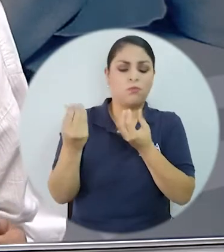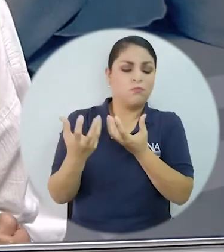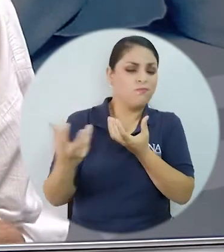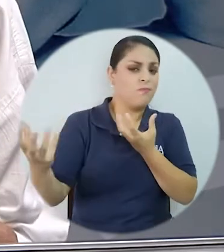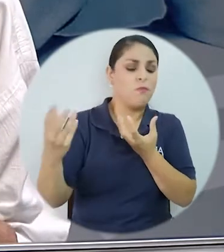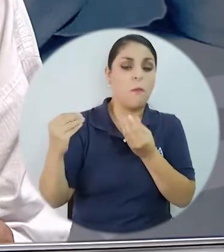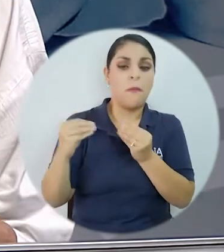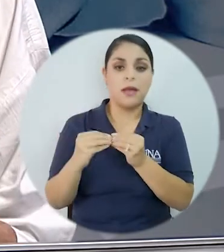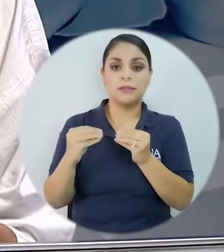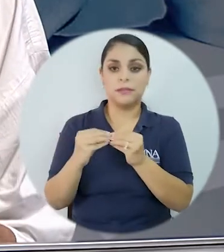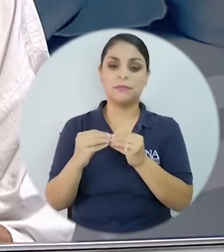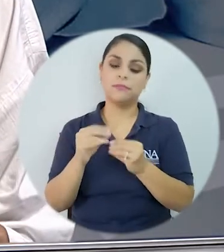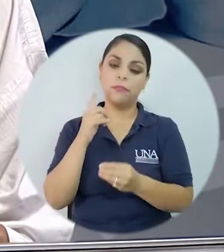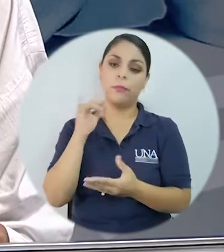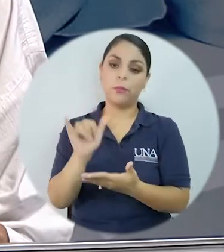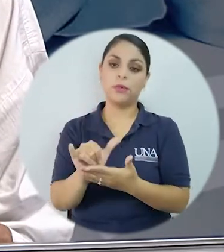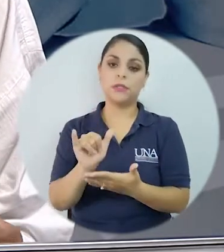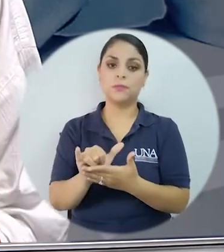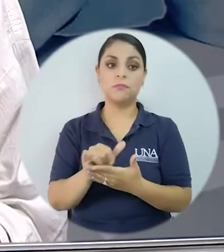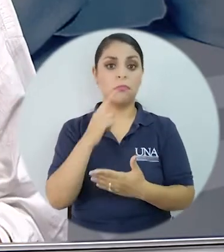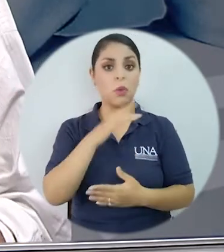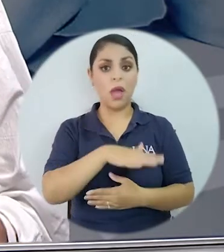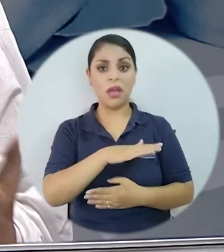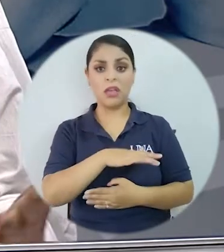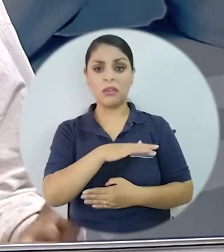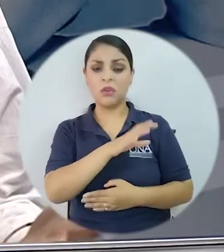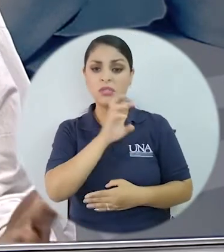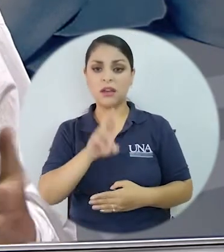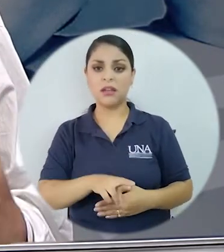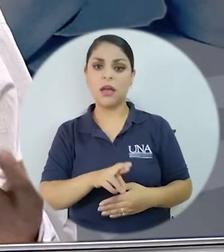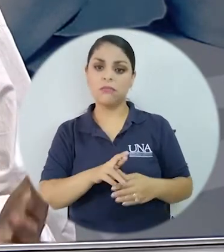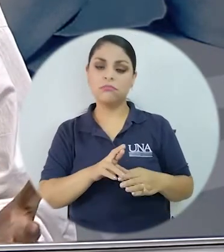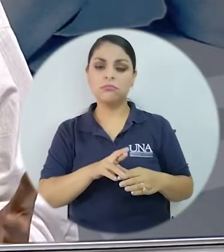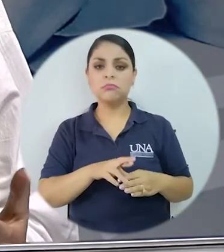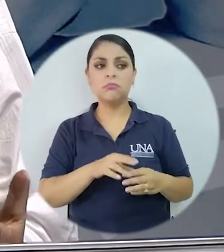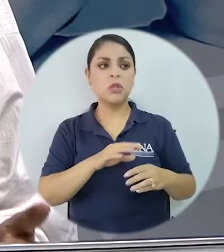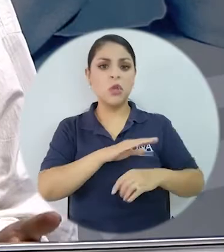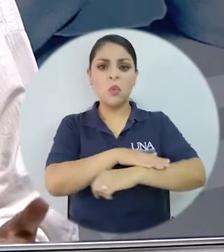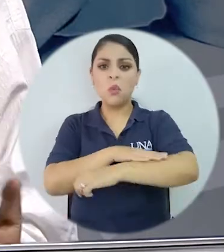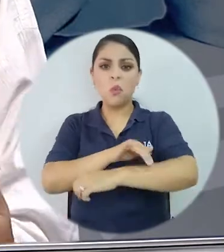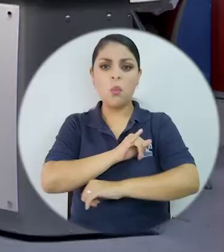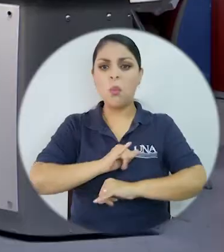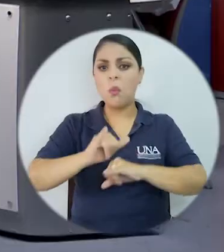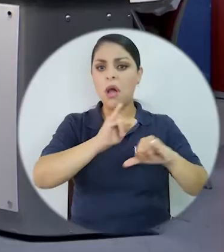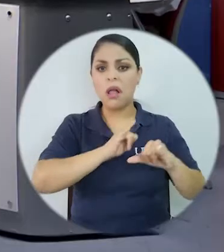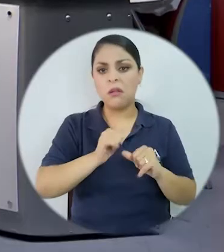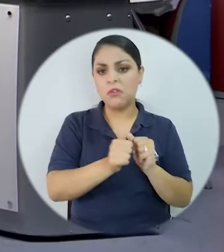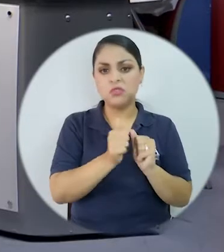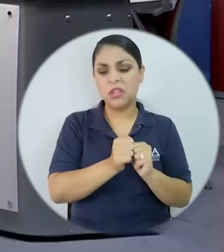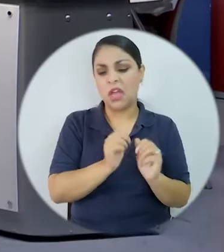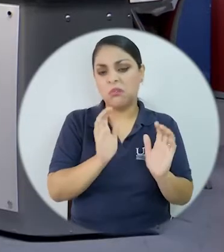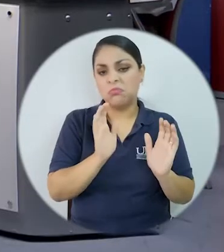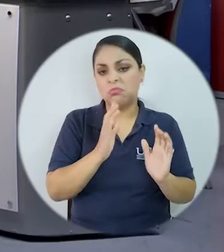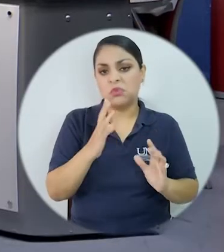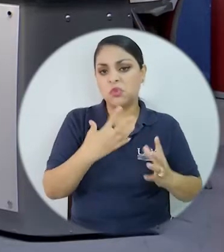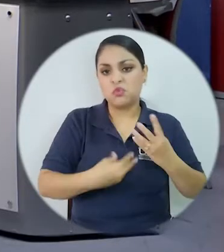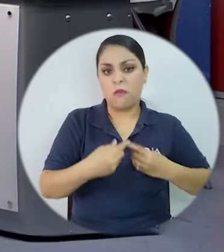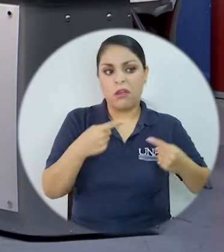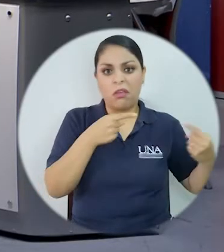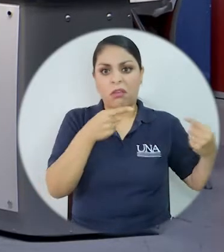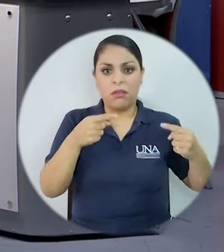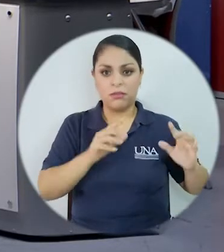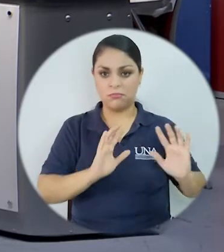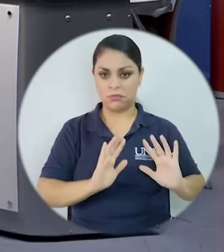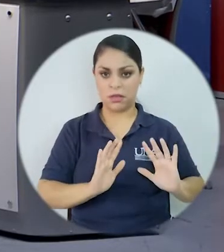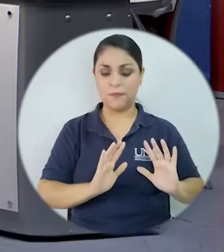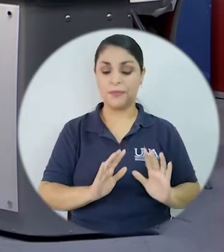más aún la sociedad por eso. Aquí éramos mestizos la mayoría y no sufrimos eso. Hay elementos